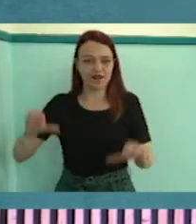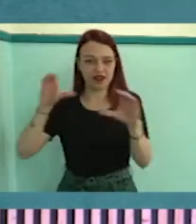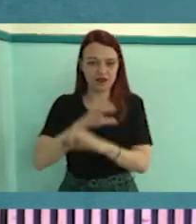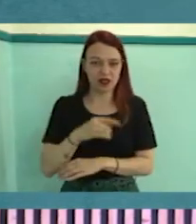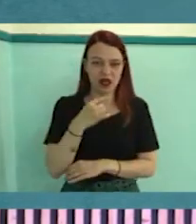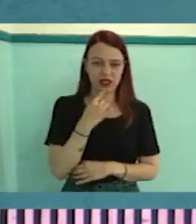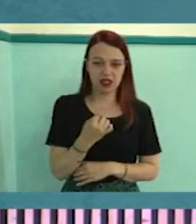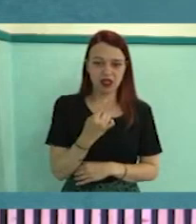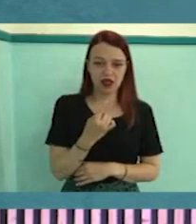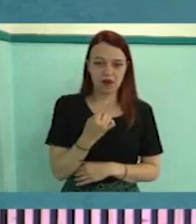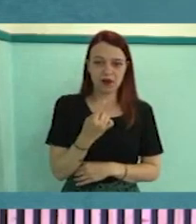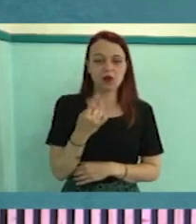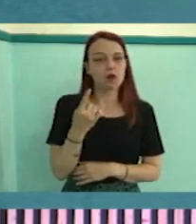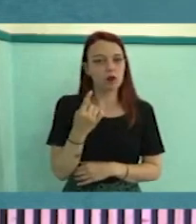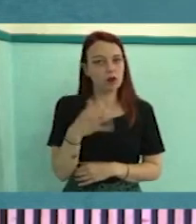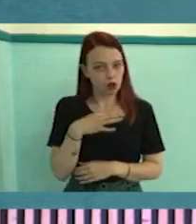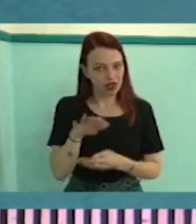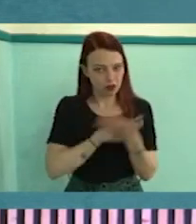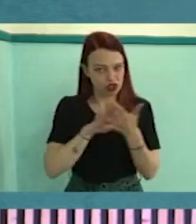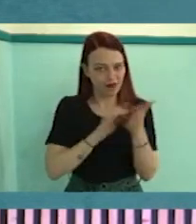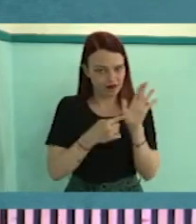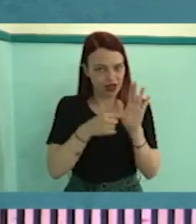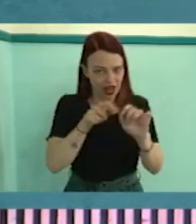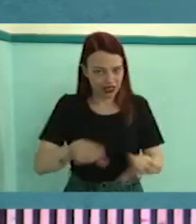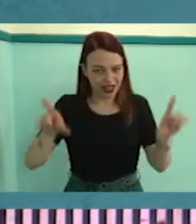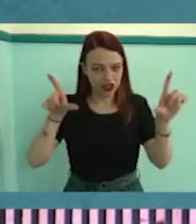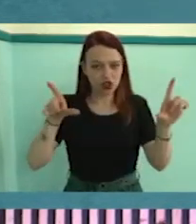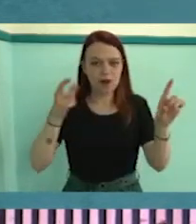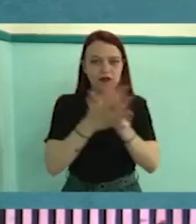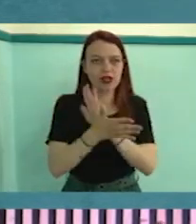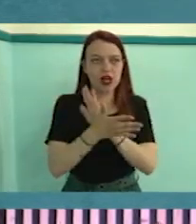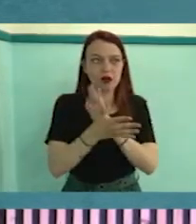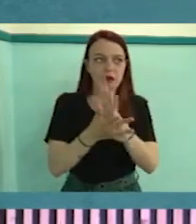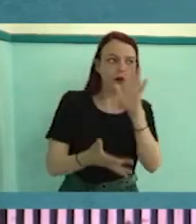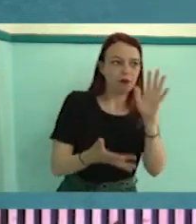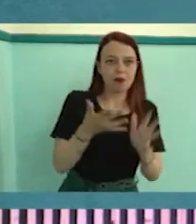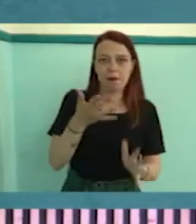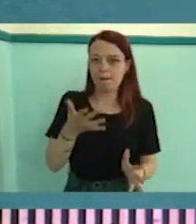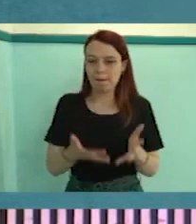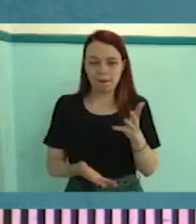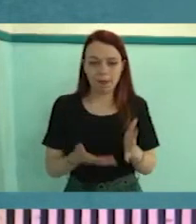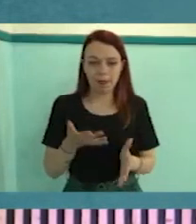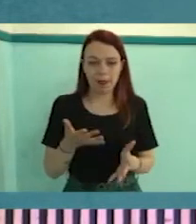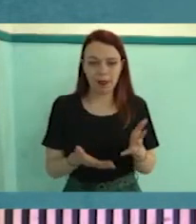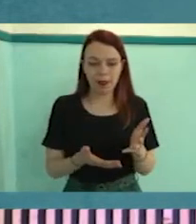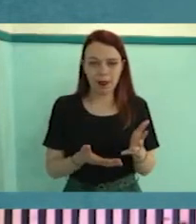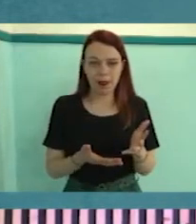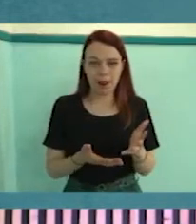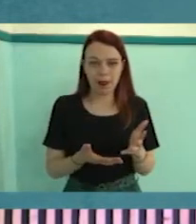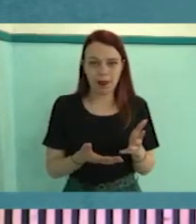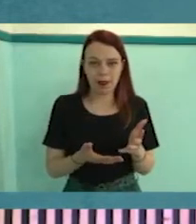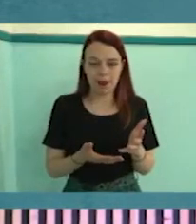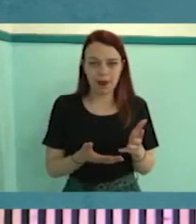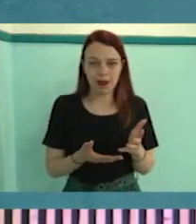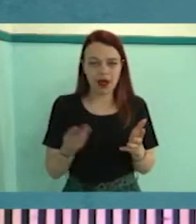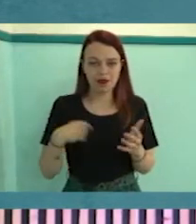cosa igual esto podríamos hablar no pero siempre está como toda esta Esta bueno este imperio